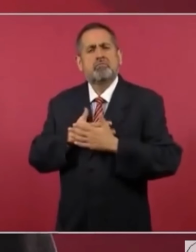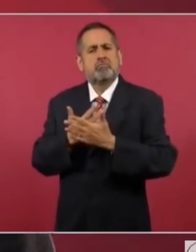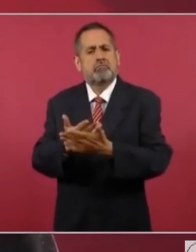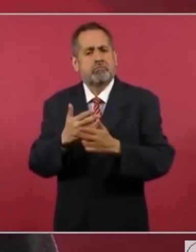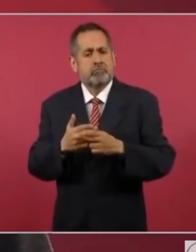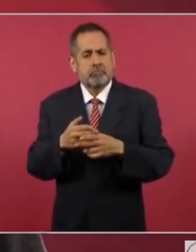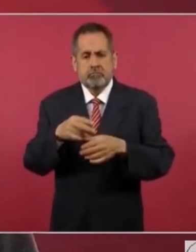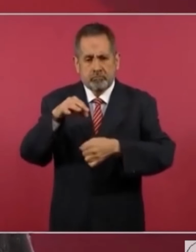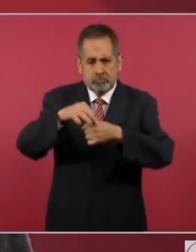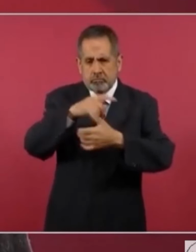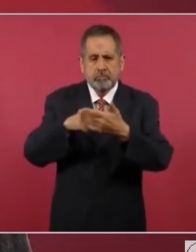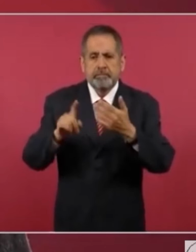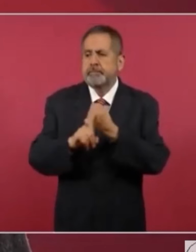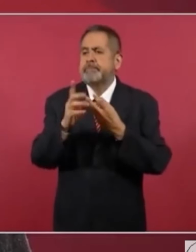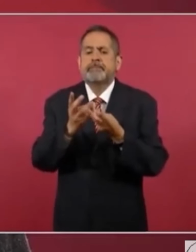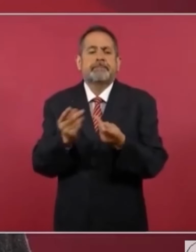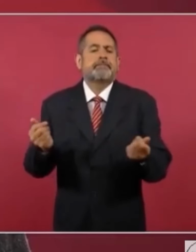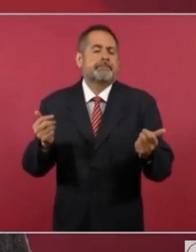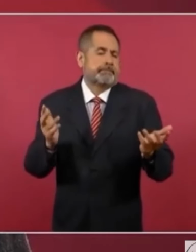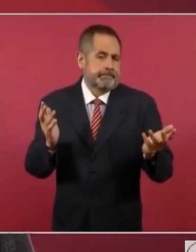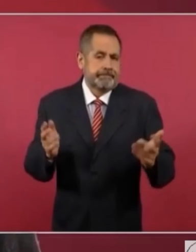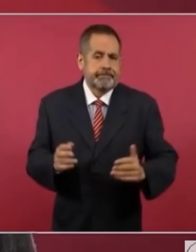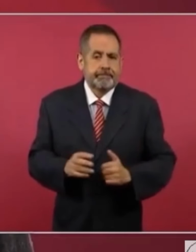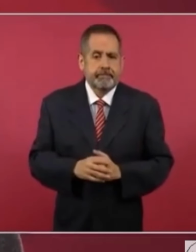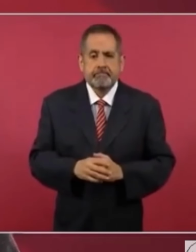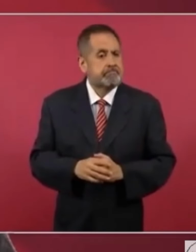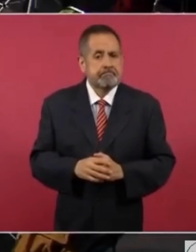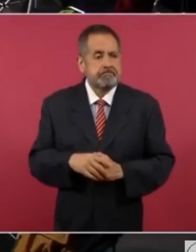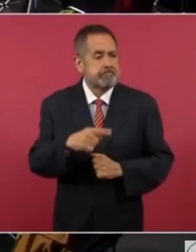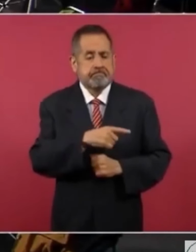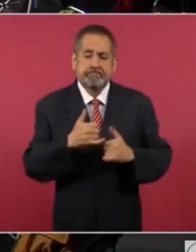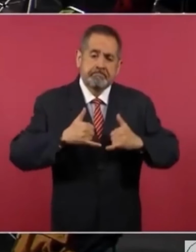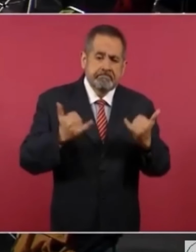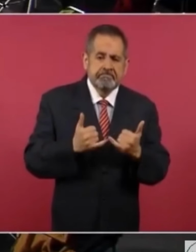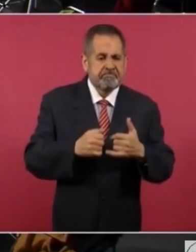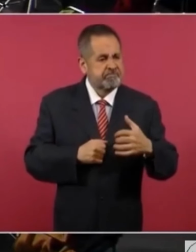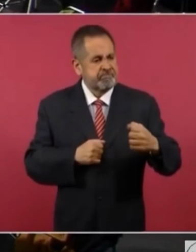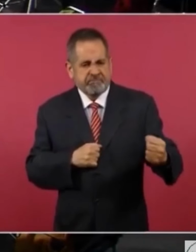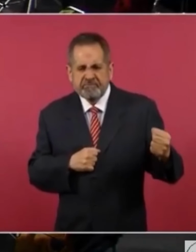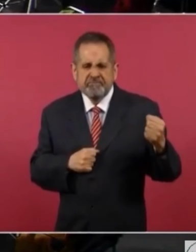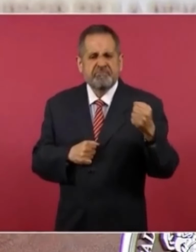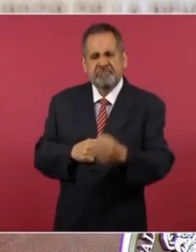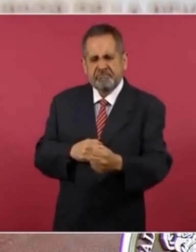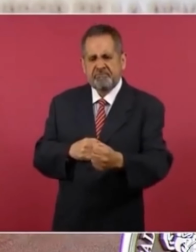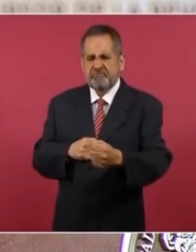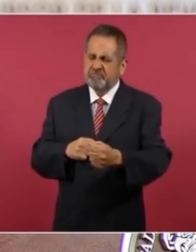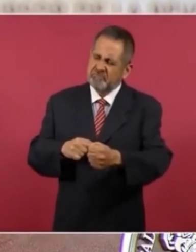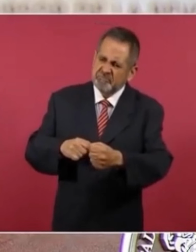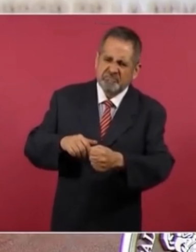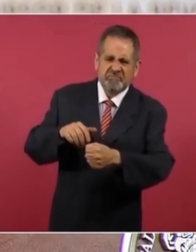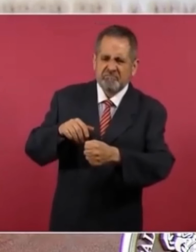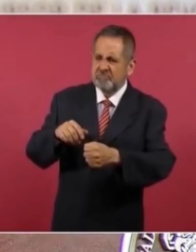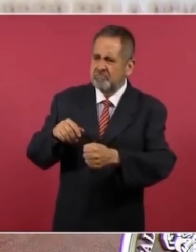se enfrenta el conflicto. Pero querer por la fuerza imponer